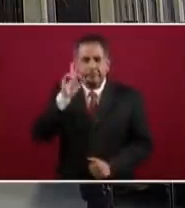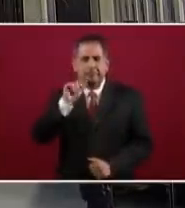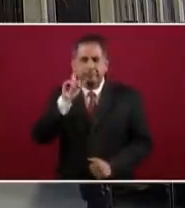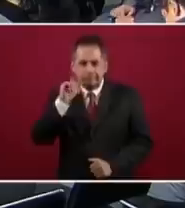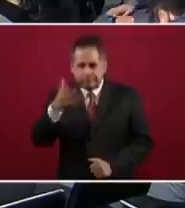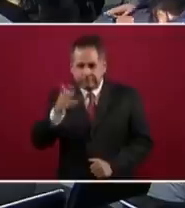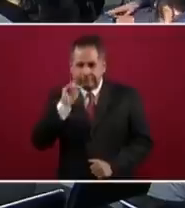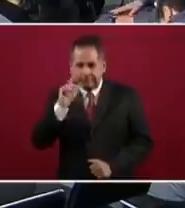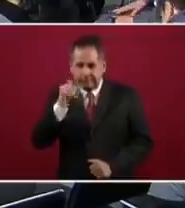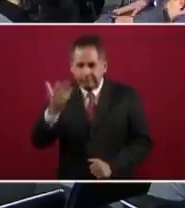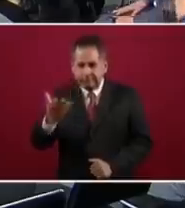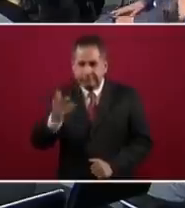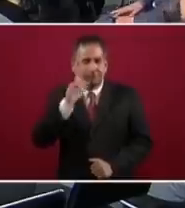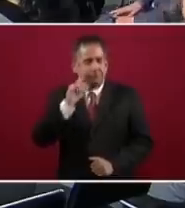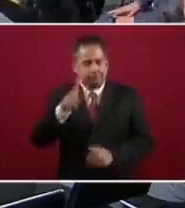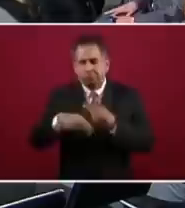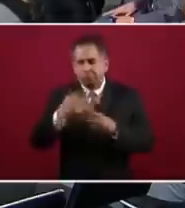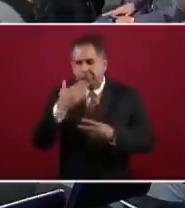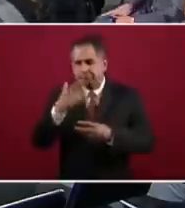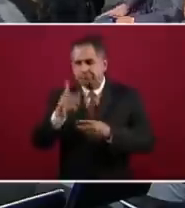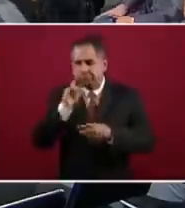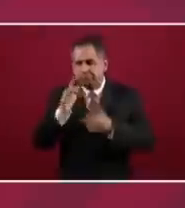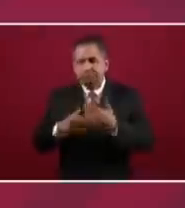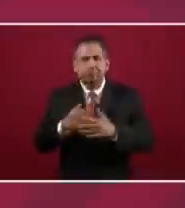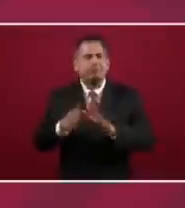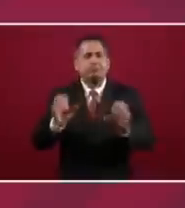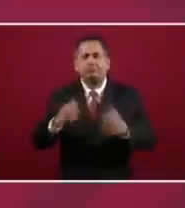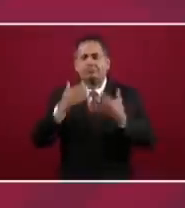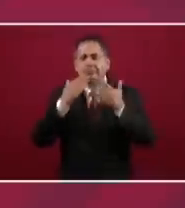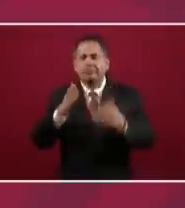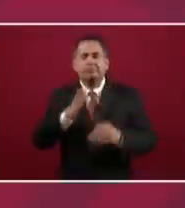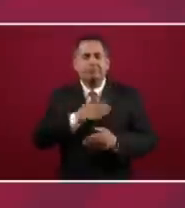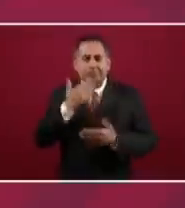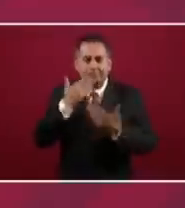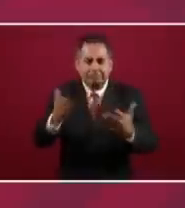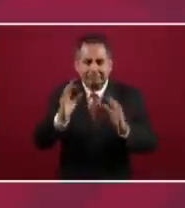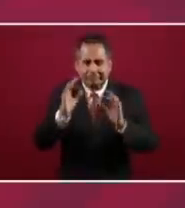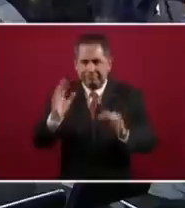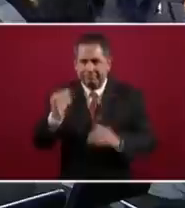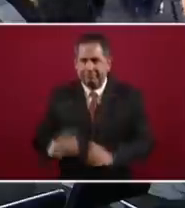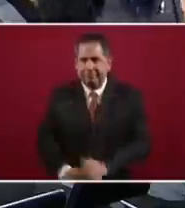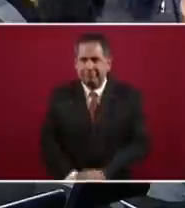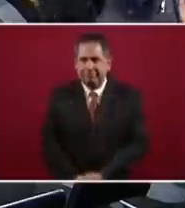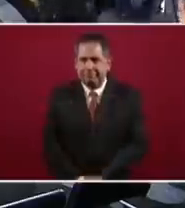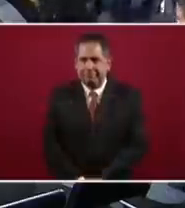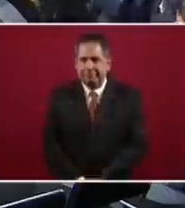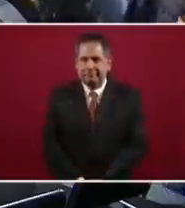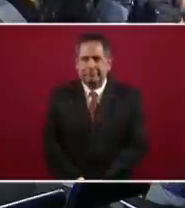Mañana, vamos muy bien. Estamos bien y de buenas.